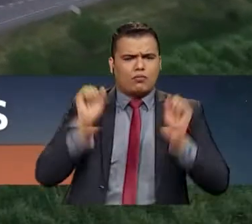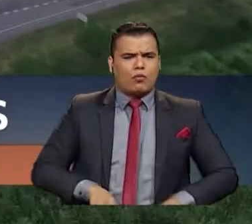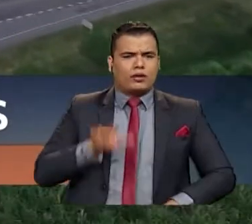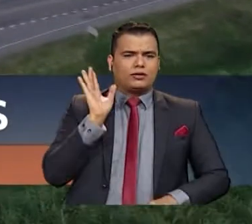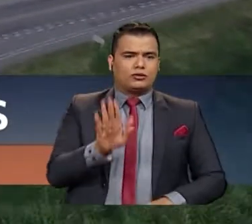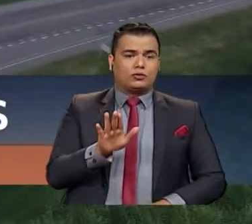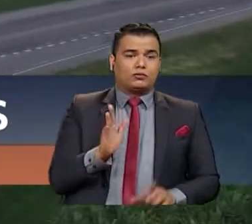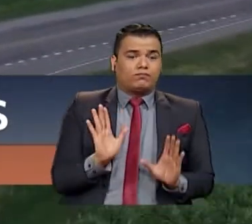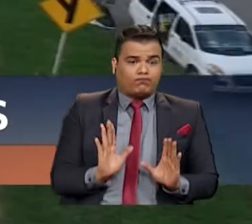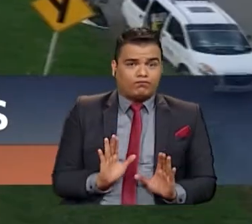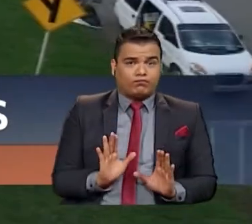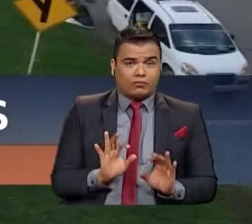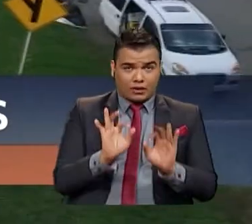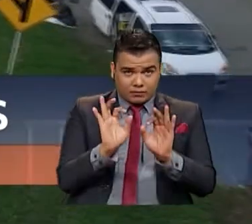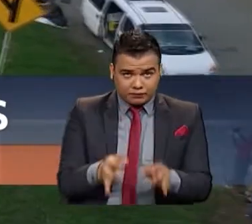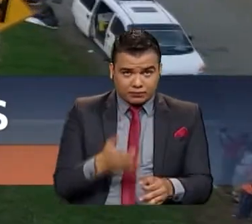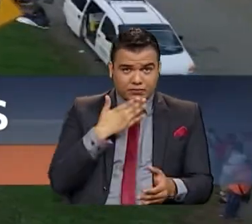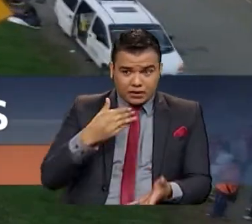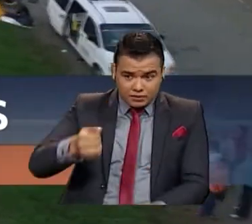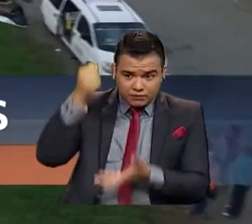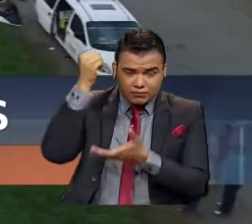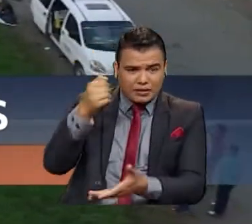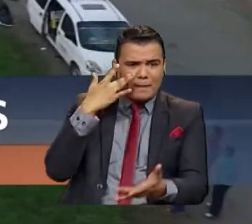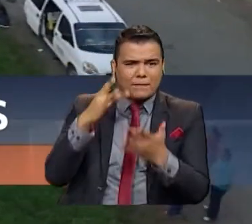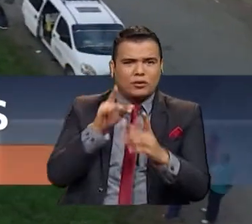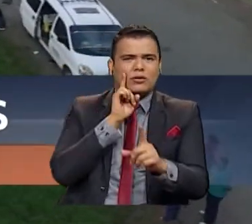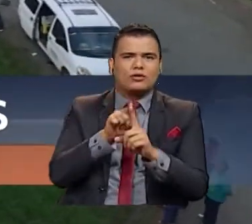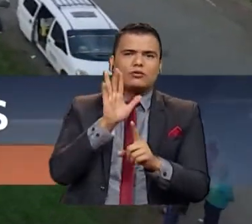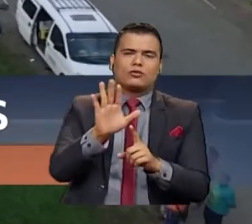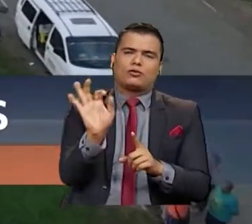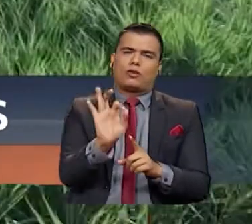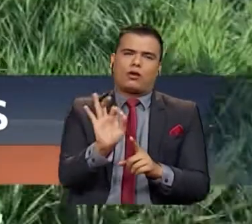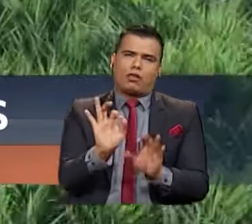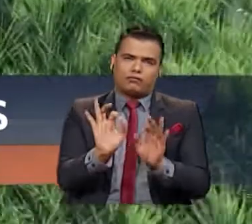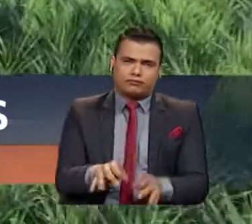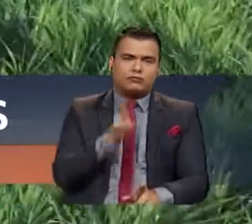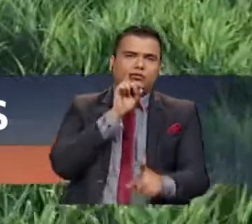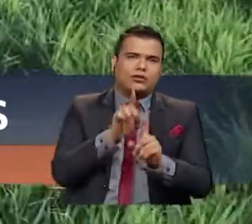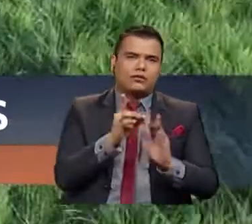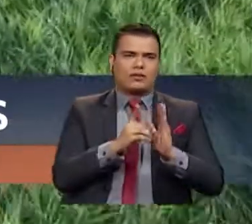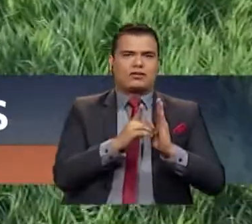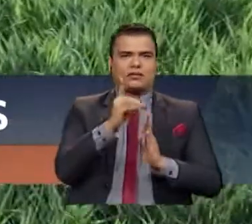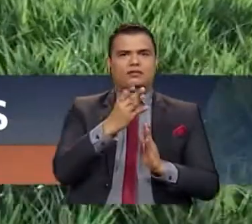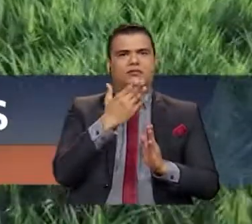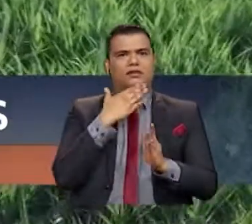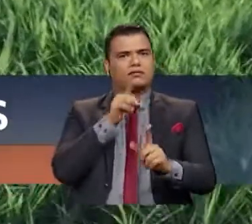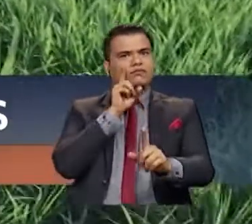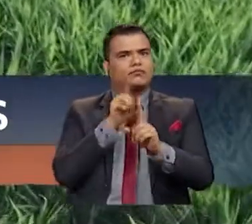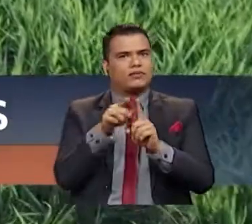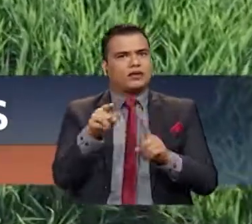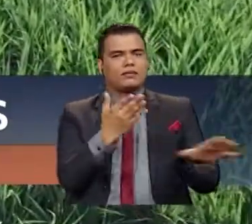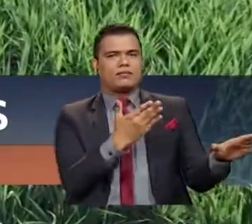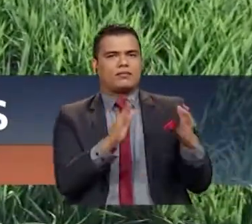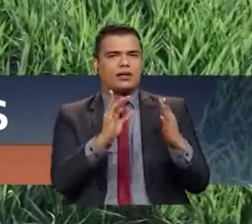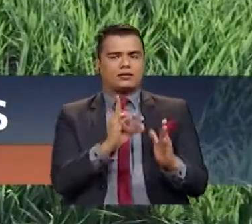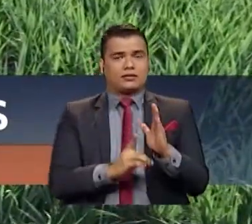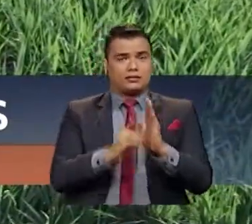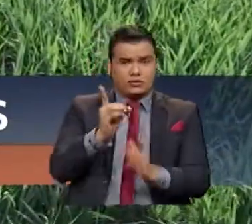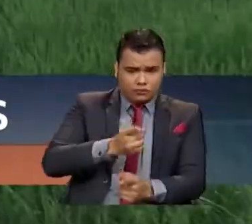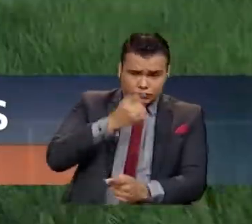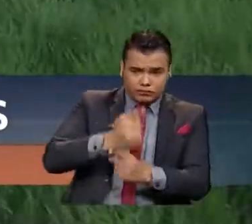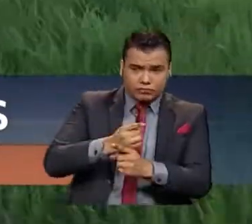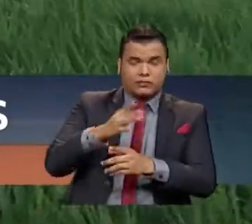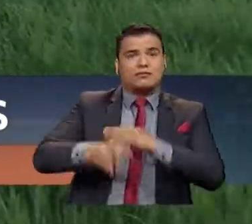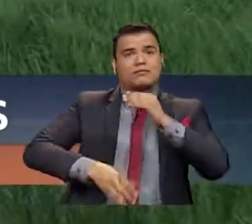para eso no están dadas las regalías. Las regalías es para generar el desarrollo, como le digo, para poder cumplir los planes de desarrollo y poder